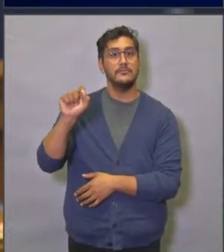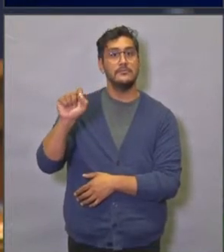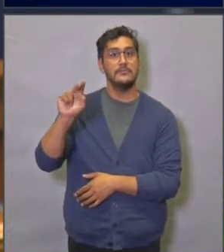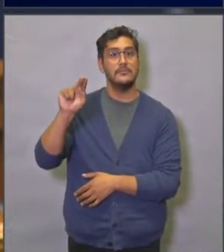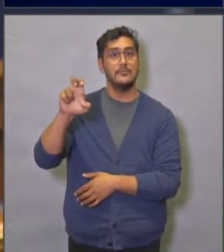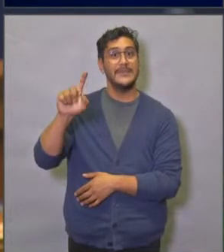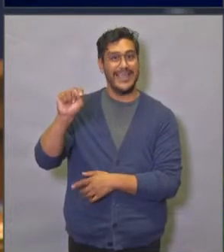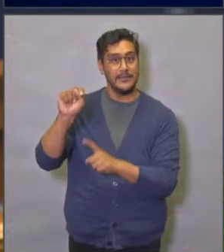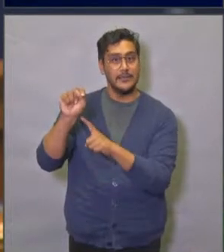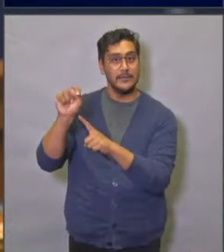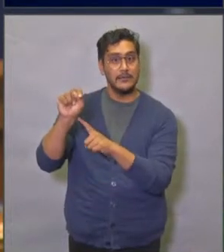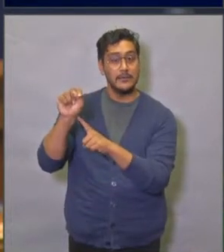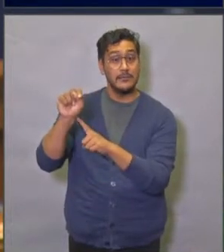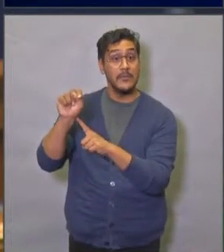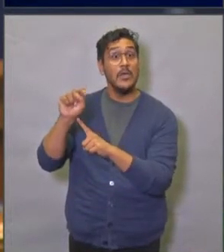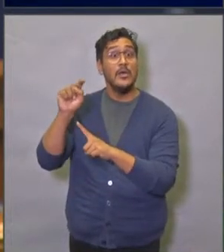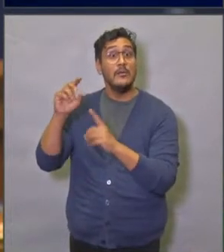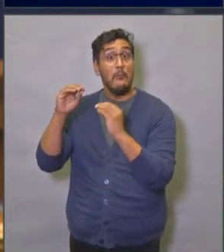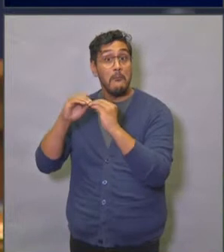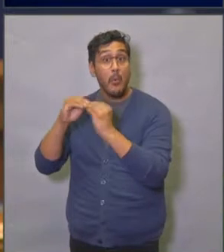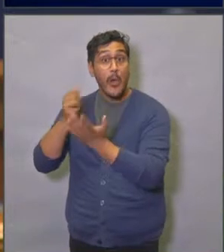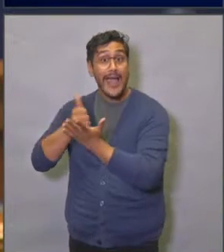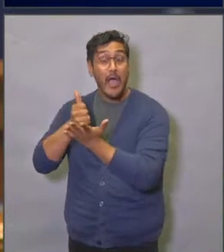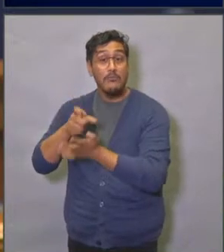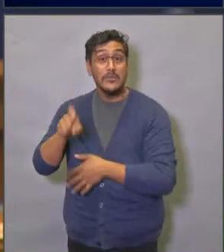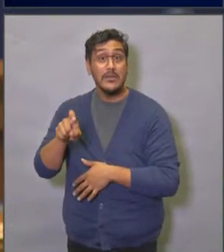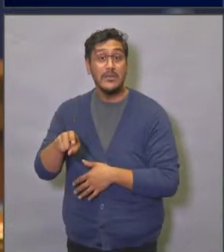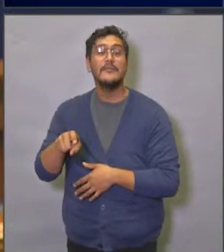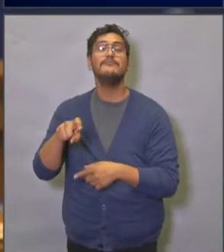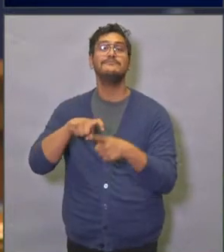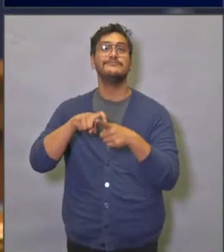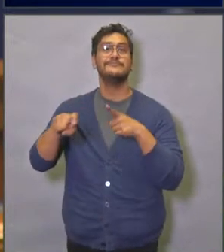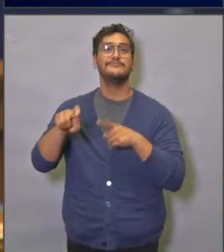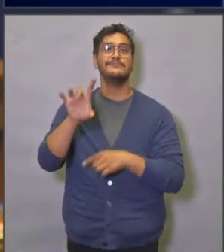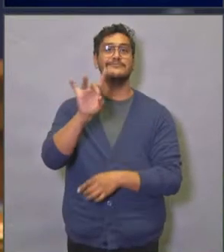ccala.net. Para obtener más ayuda puede llamar usted a